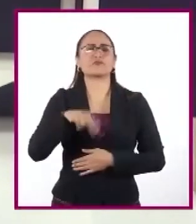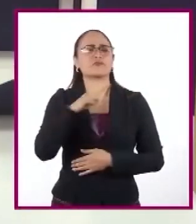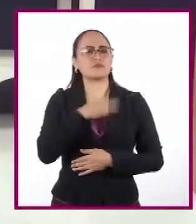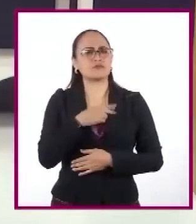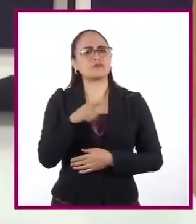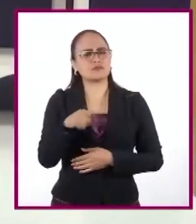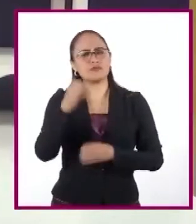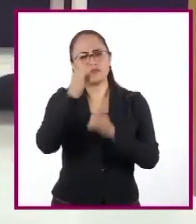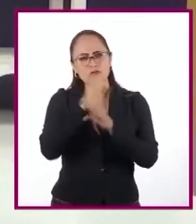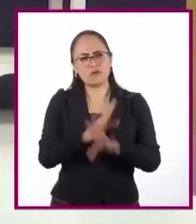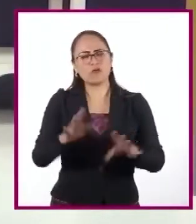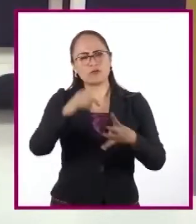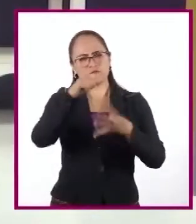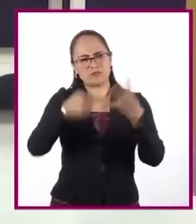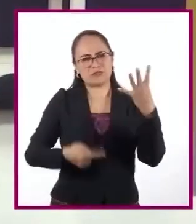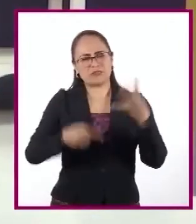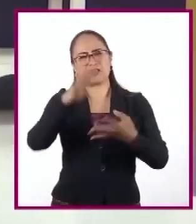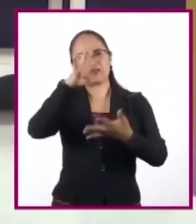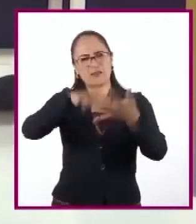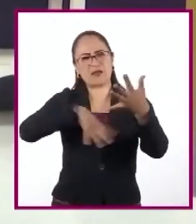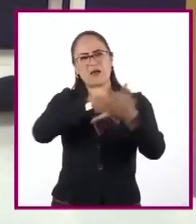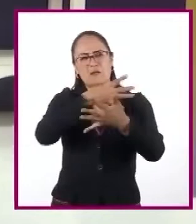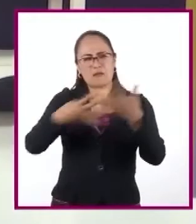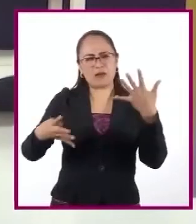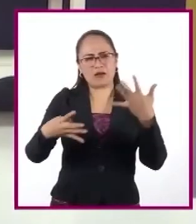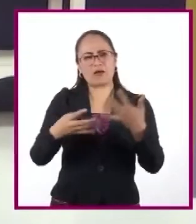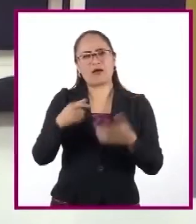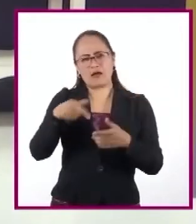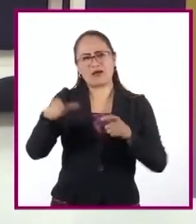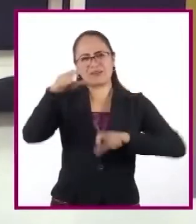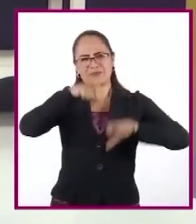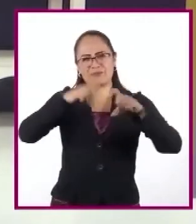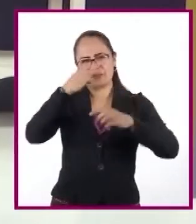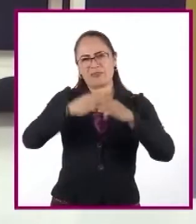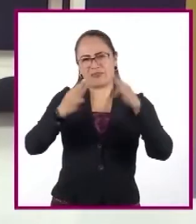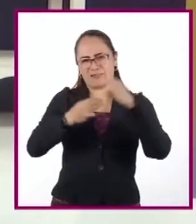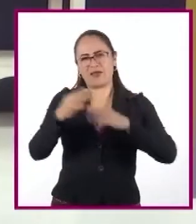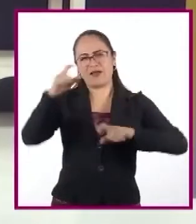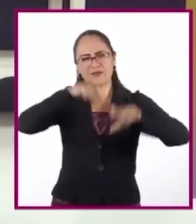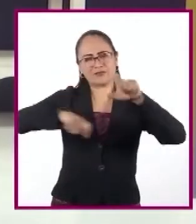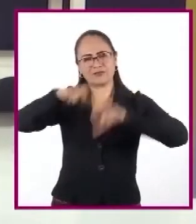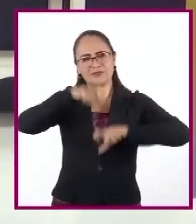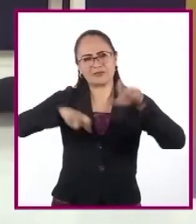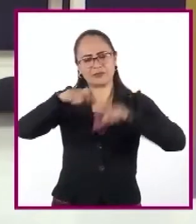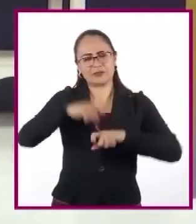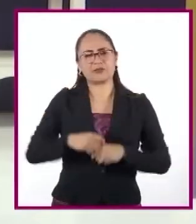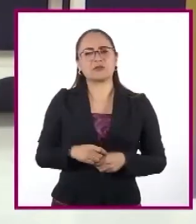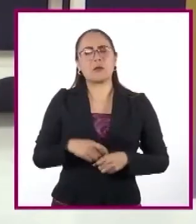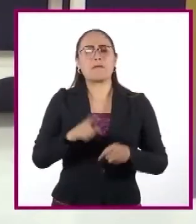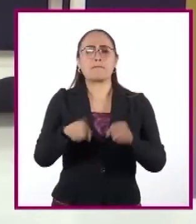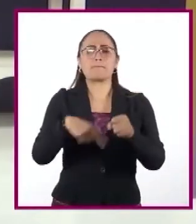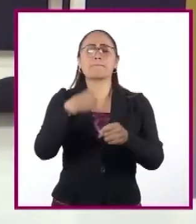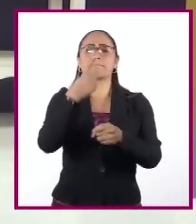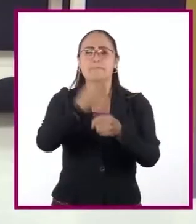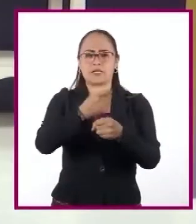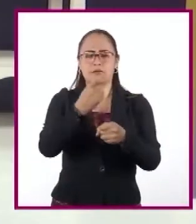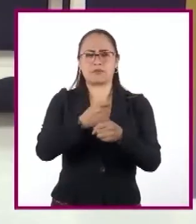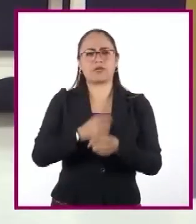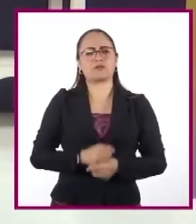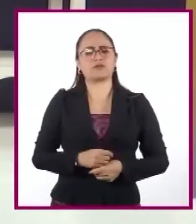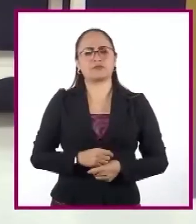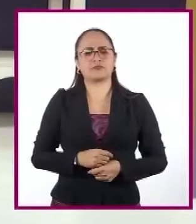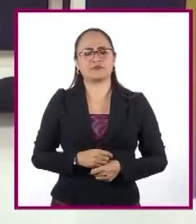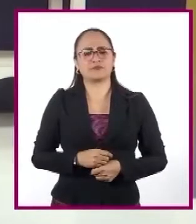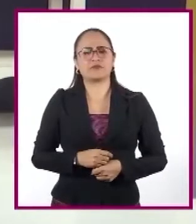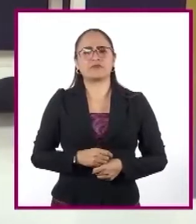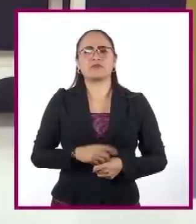información contenida en la tabla periódica actual de los elementos químicos. Analicemos el primer planteamiento. ¿Qué es la